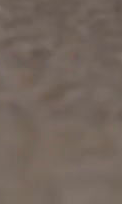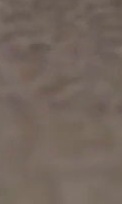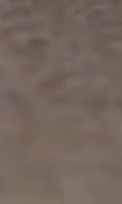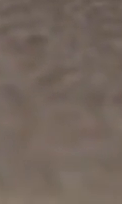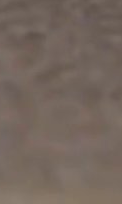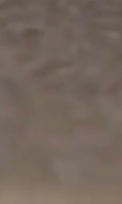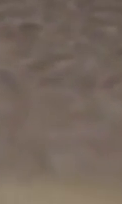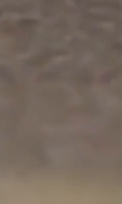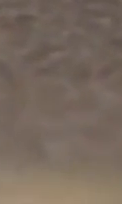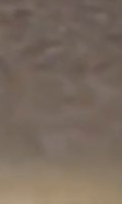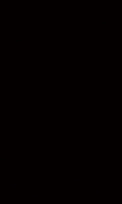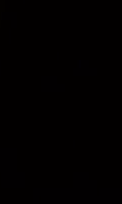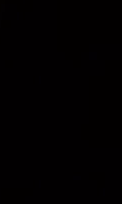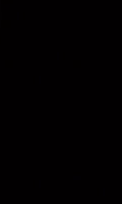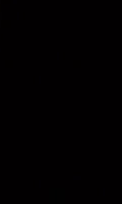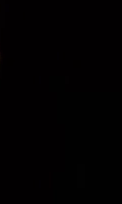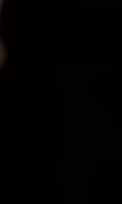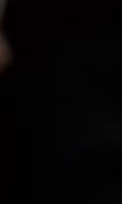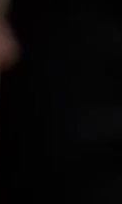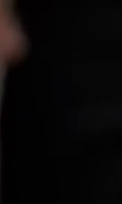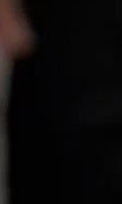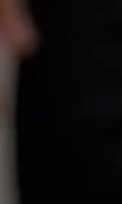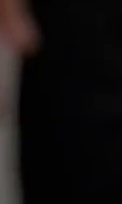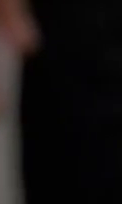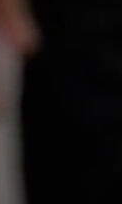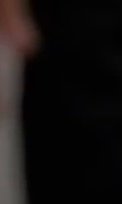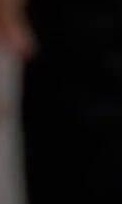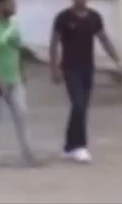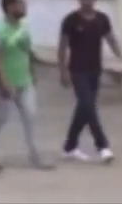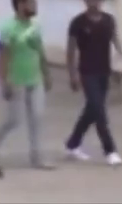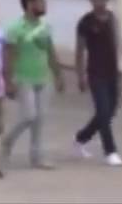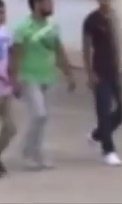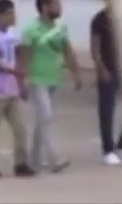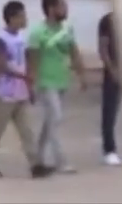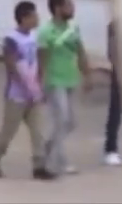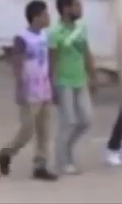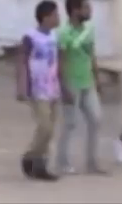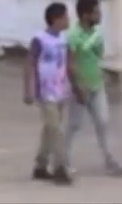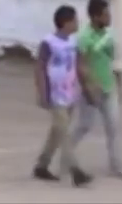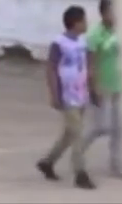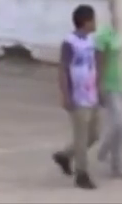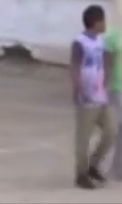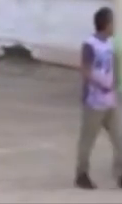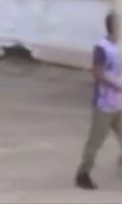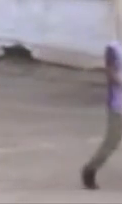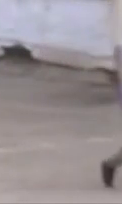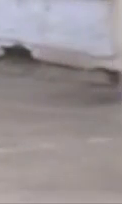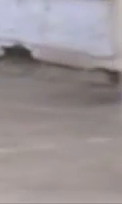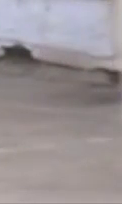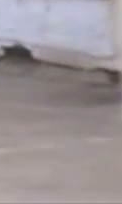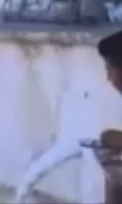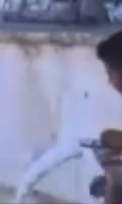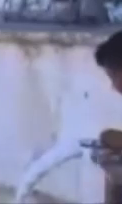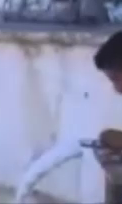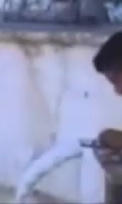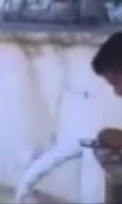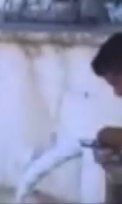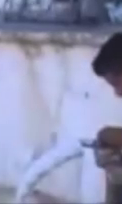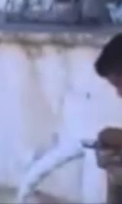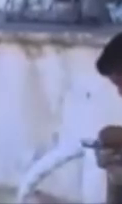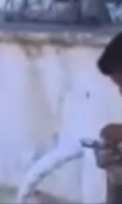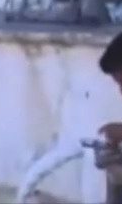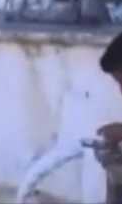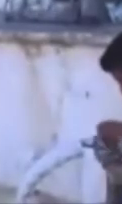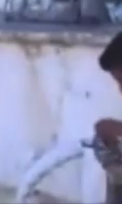de la Constitución, además del retiro de 2 tratados internacionales para restablecer la pena de muerte en el país. El dirigente nacional